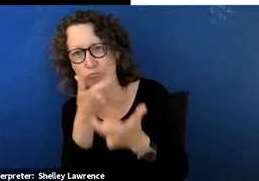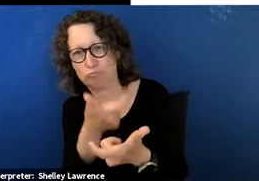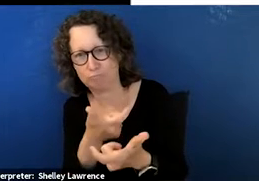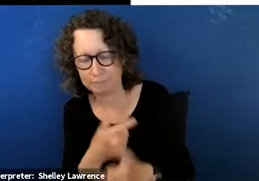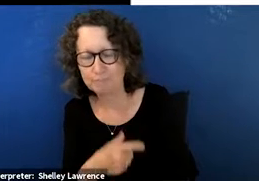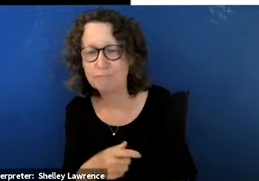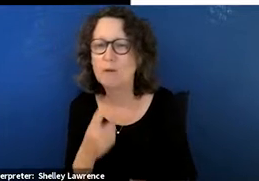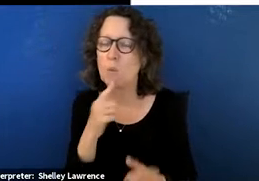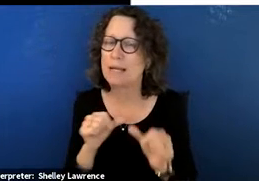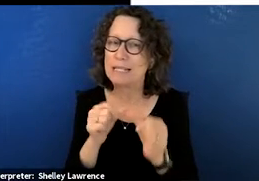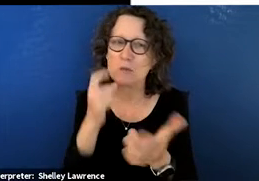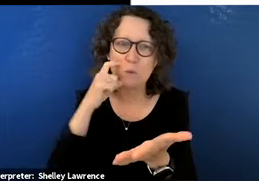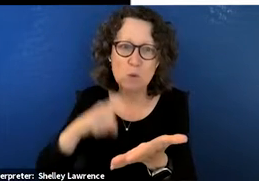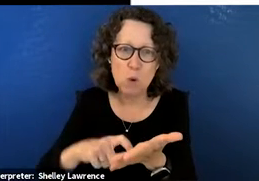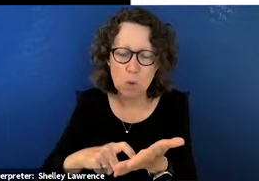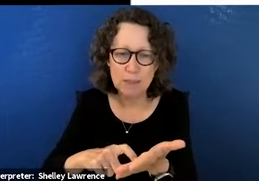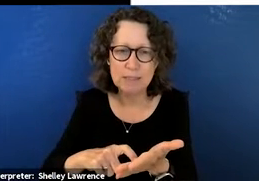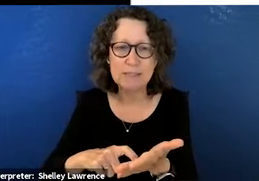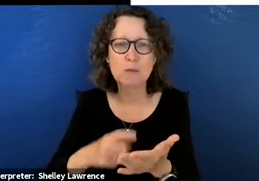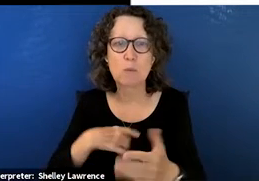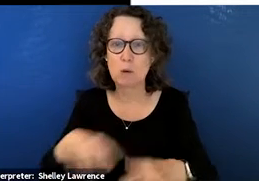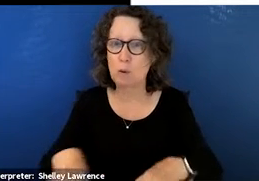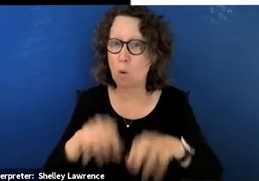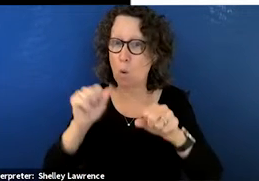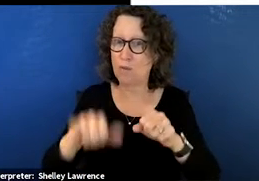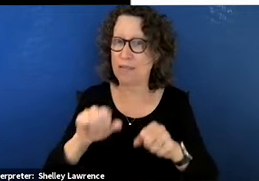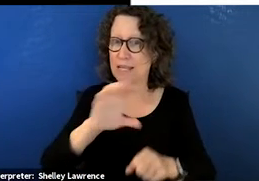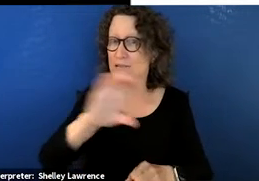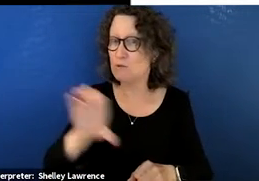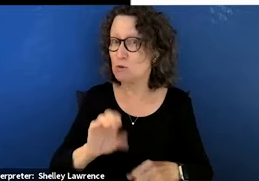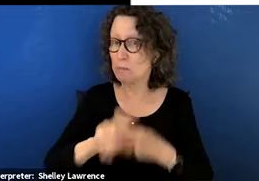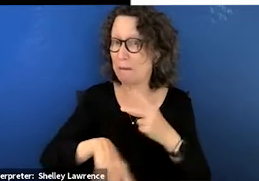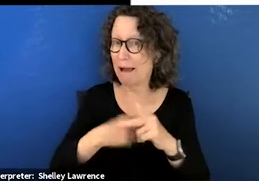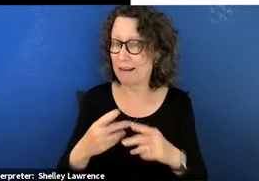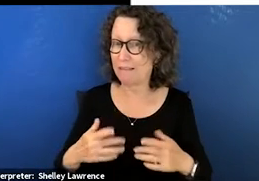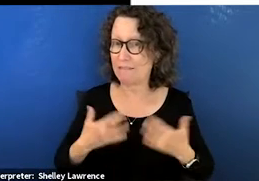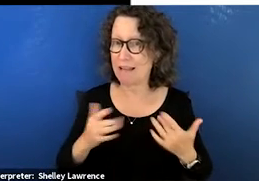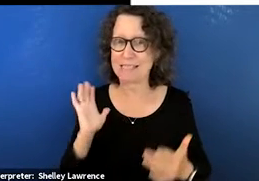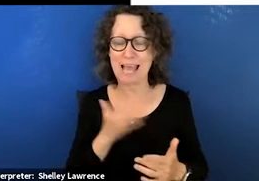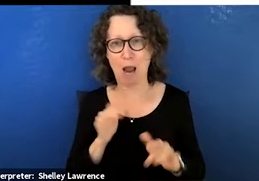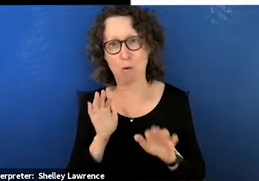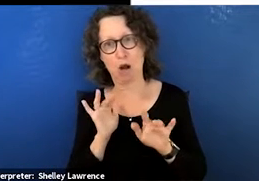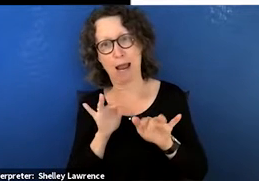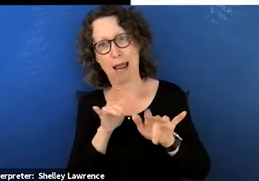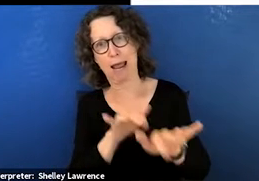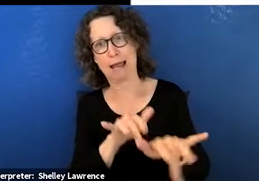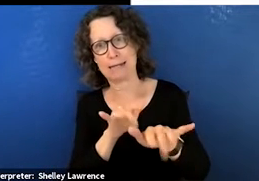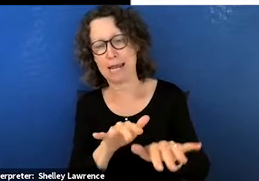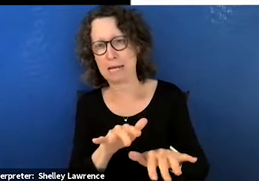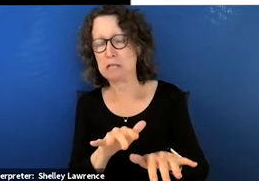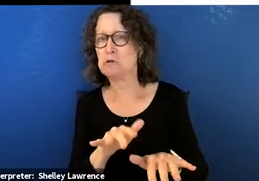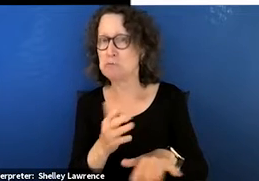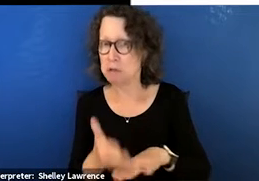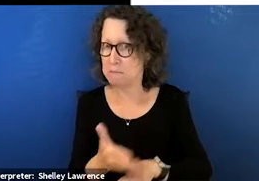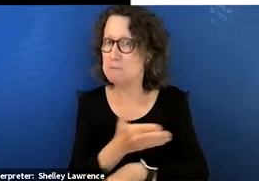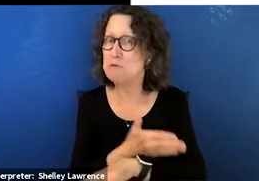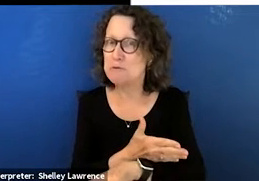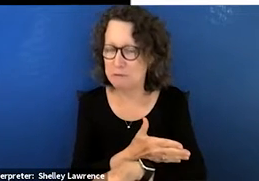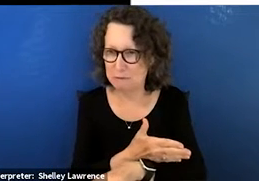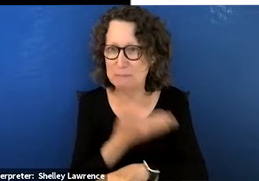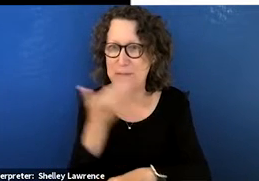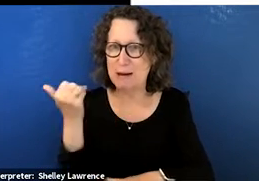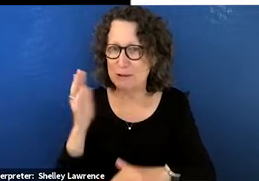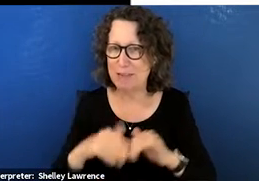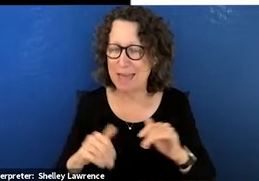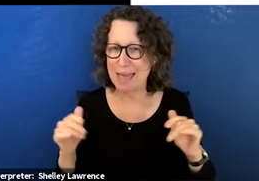y de gran utilidad para las familias. Seguimos notando que cuando tenemos estos eventos en línea, nuestra asistencia en